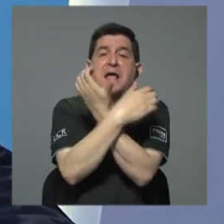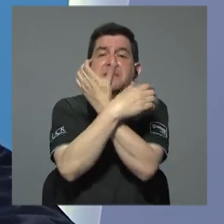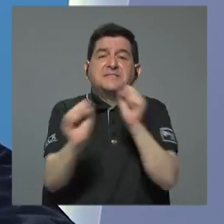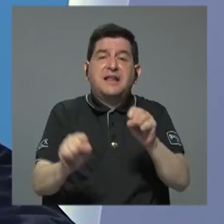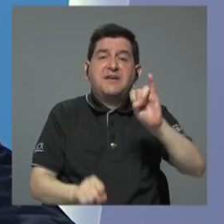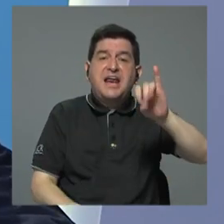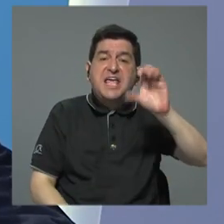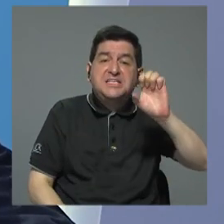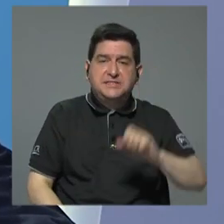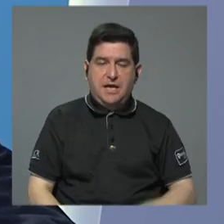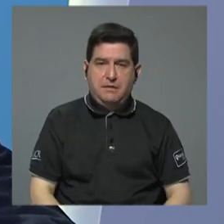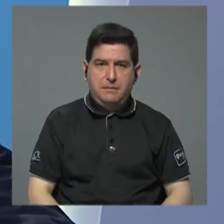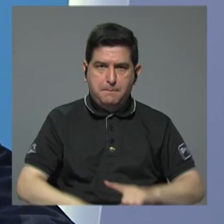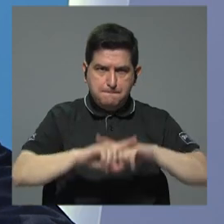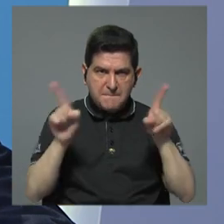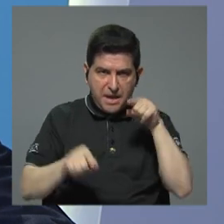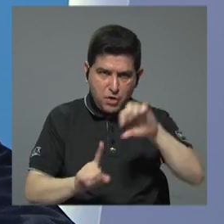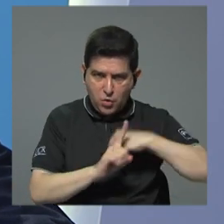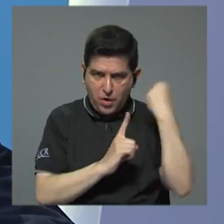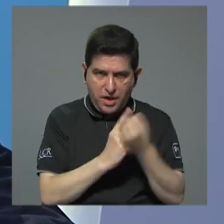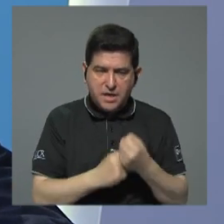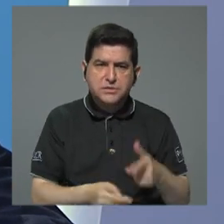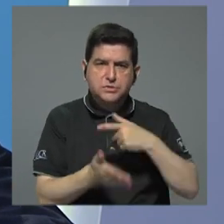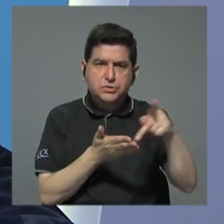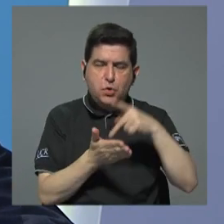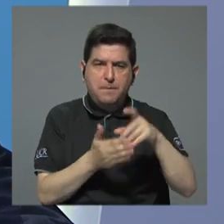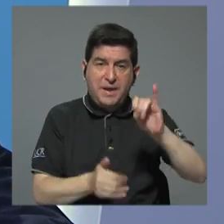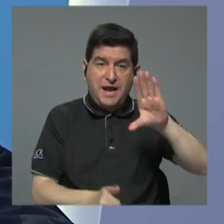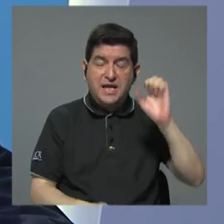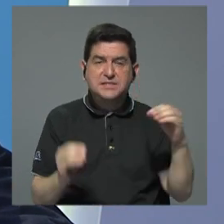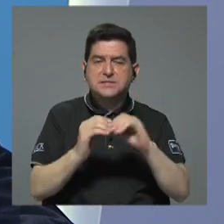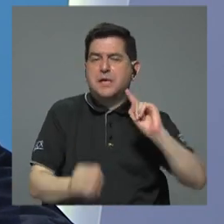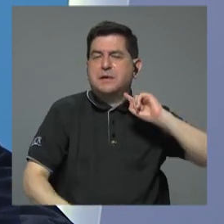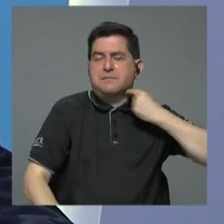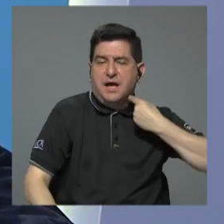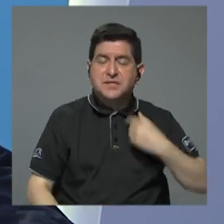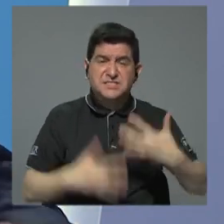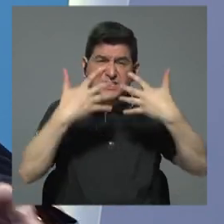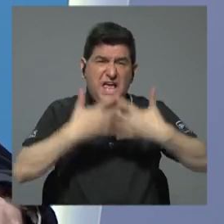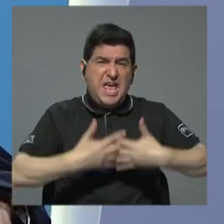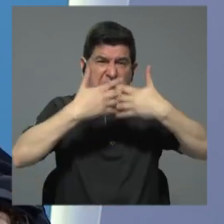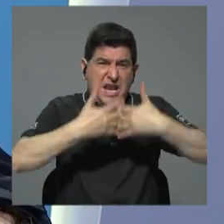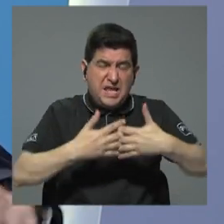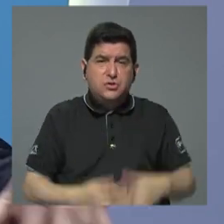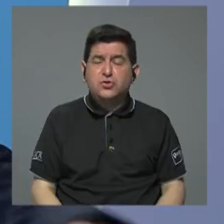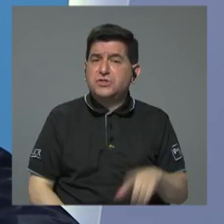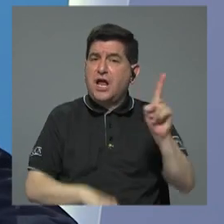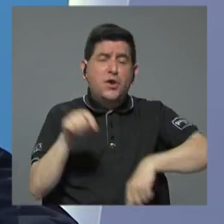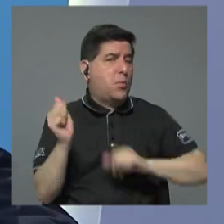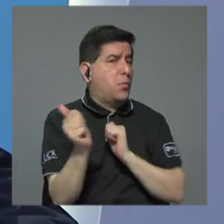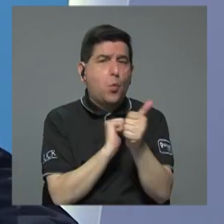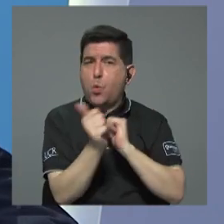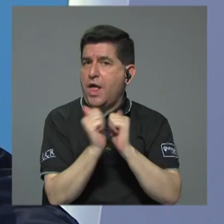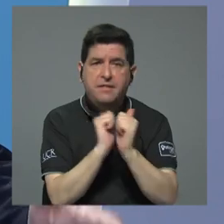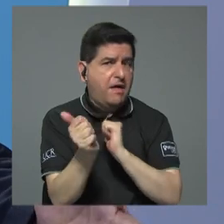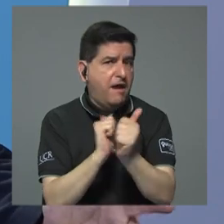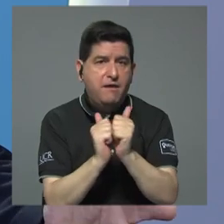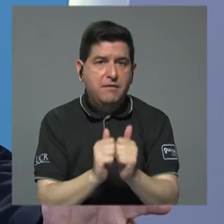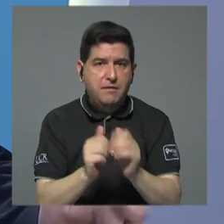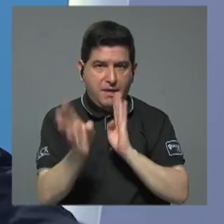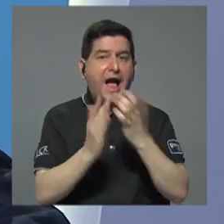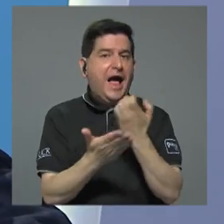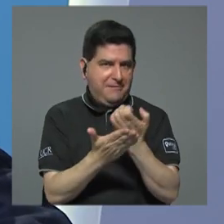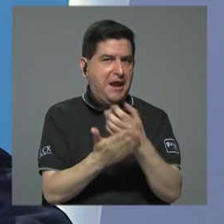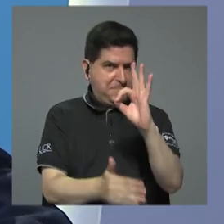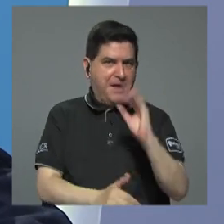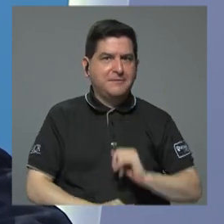LICE. No obstante eso, las tarifas del LICE son más caras y tienen a nuestra industria sin competir. Entonces, hablemos de